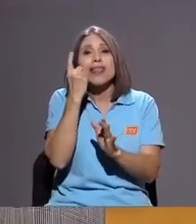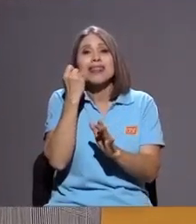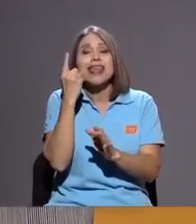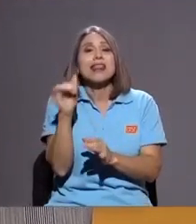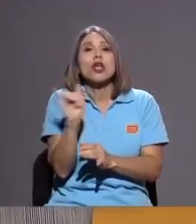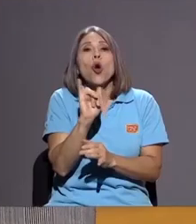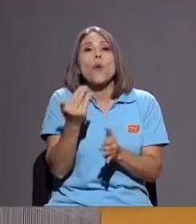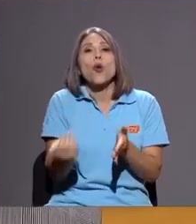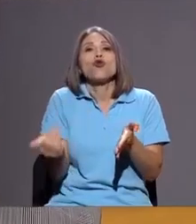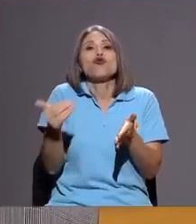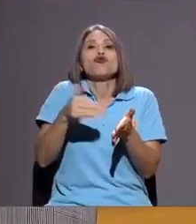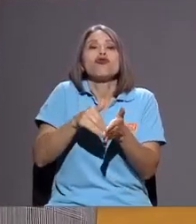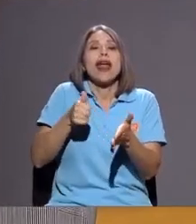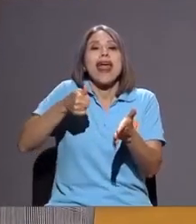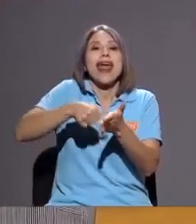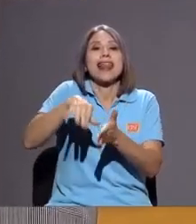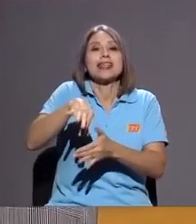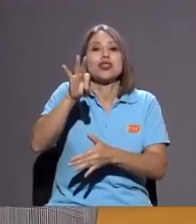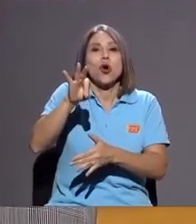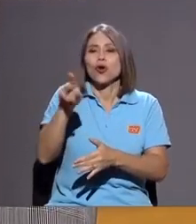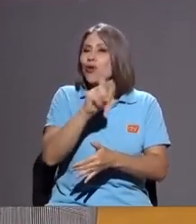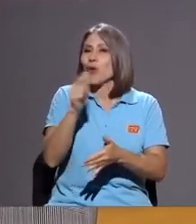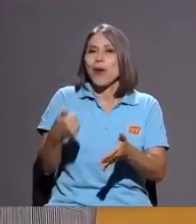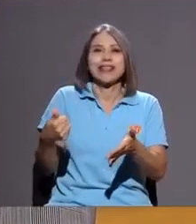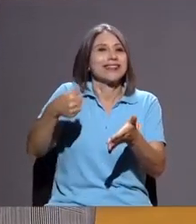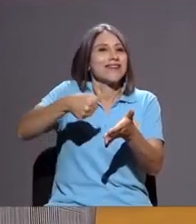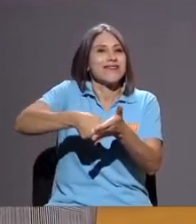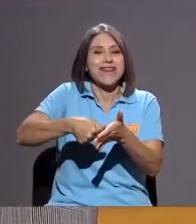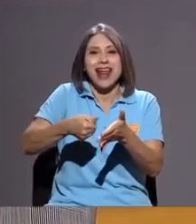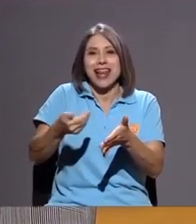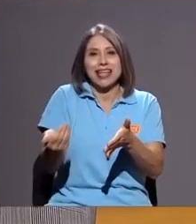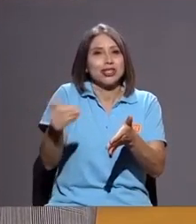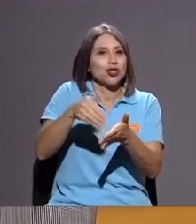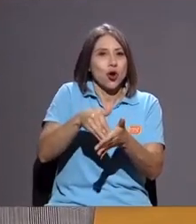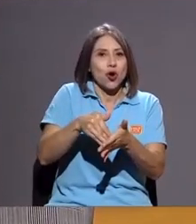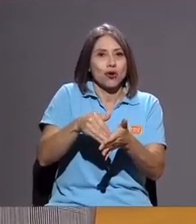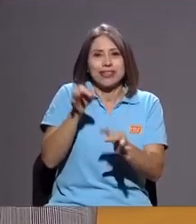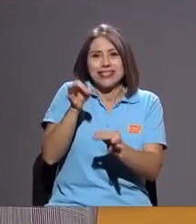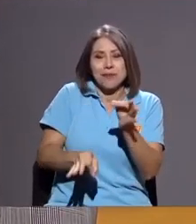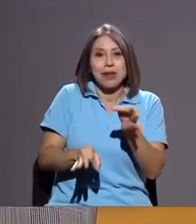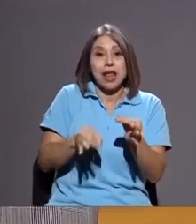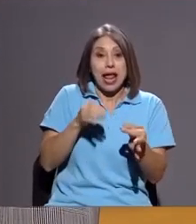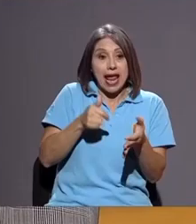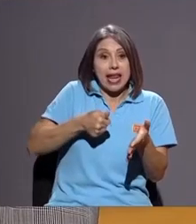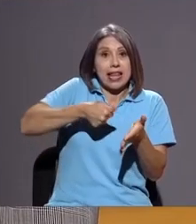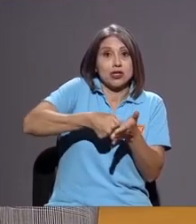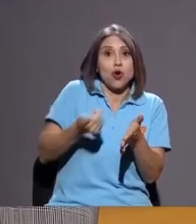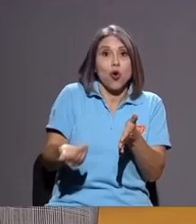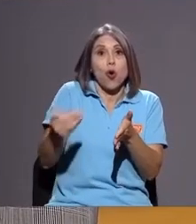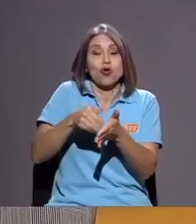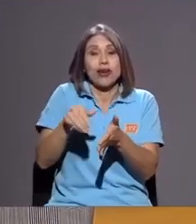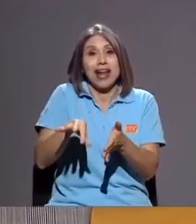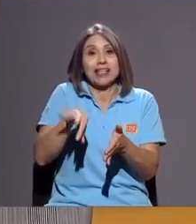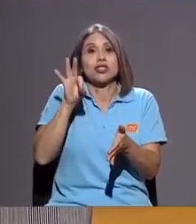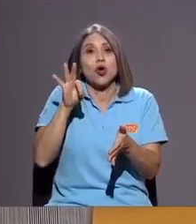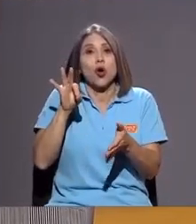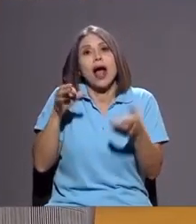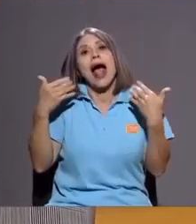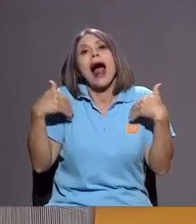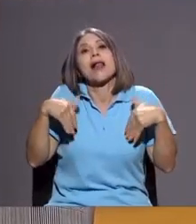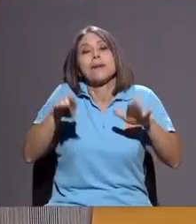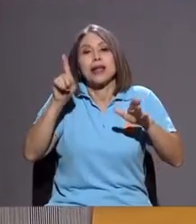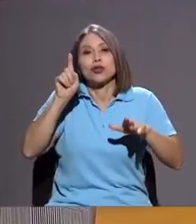reelección. ¿Y por qué no es una reelección? Por algo muy simple. Cualquier reelección o elección supone que hay al menos dos candidatos. Si no,